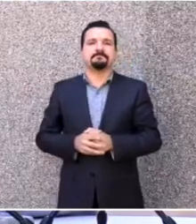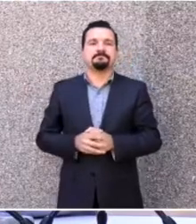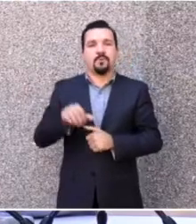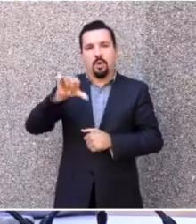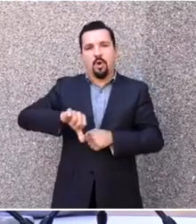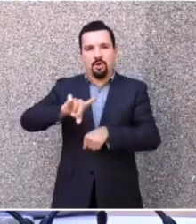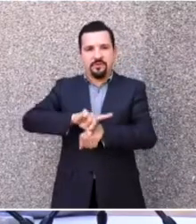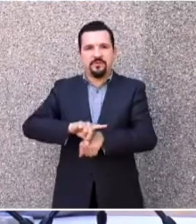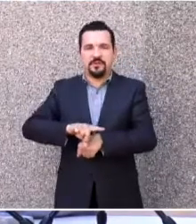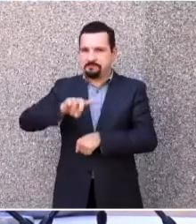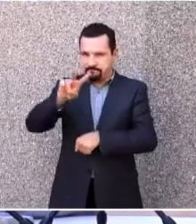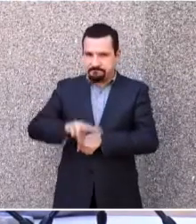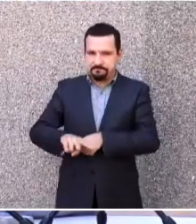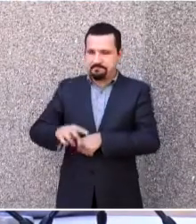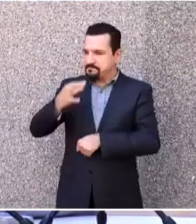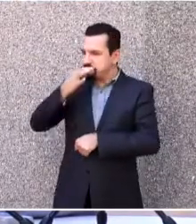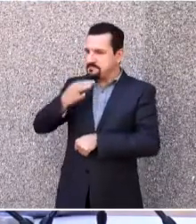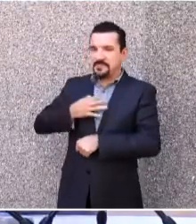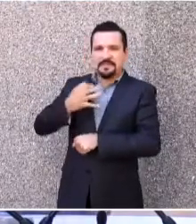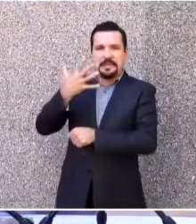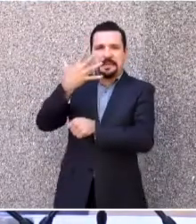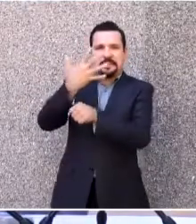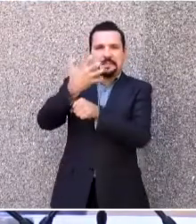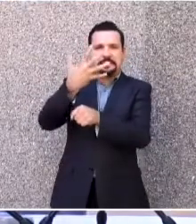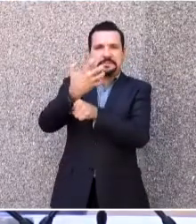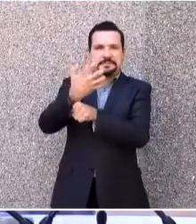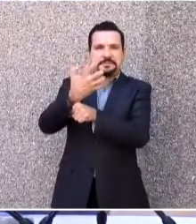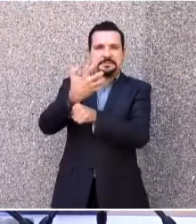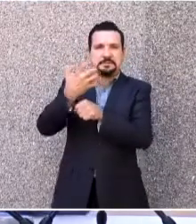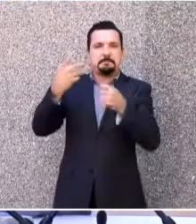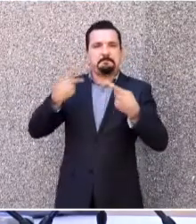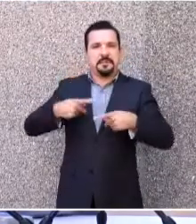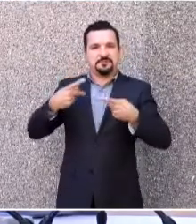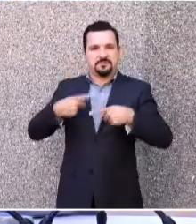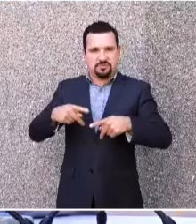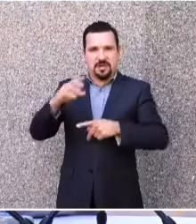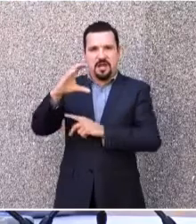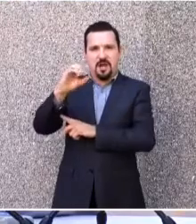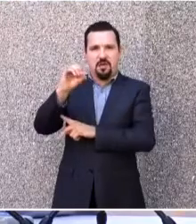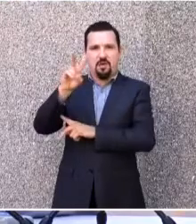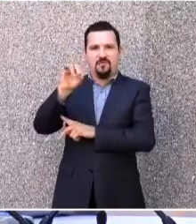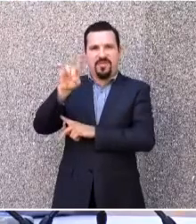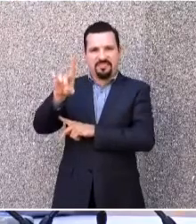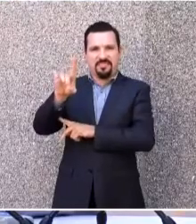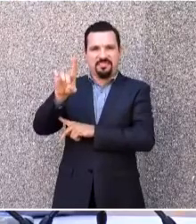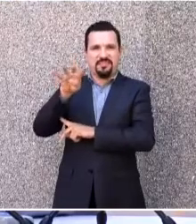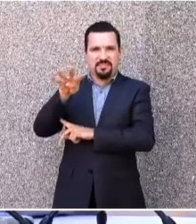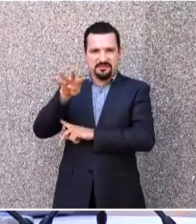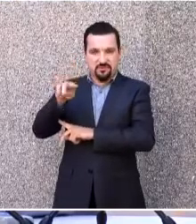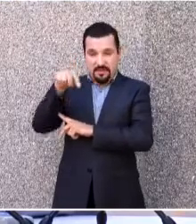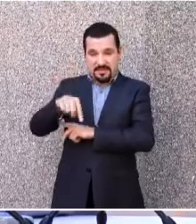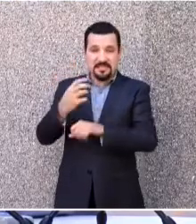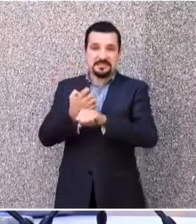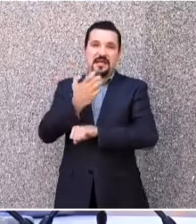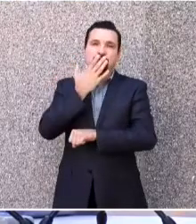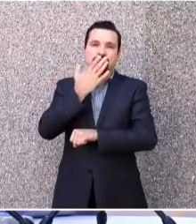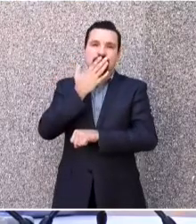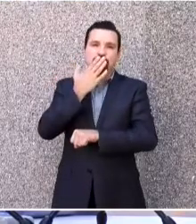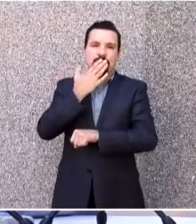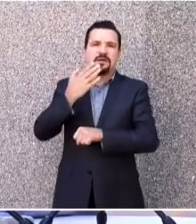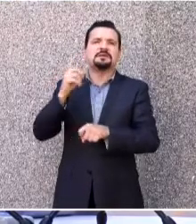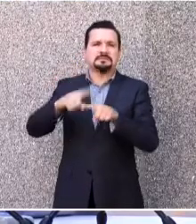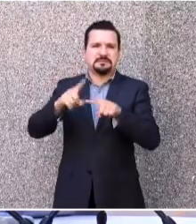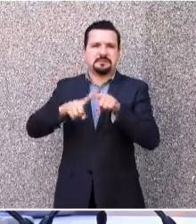El día de hoy se confirmó el quinto caso COVID-19 en Sonora. Es una